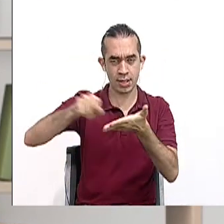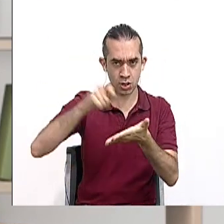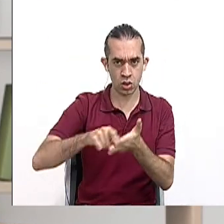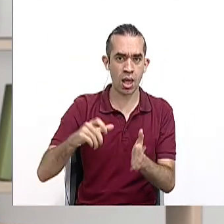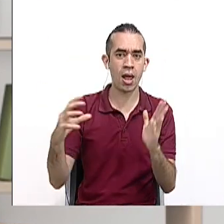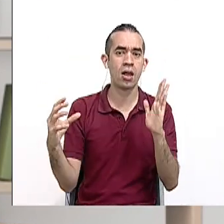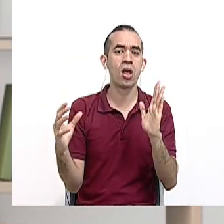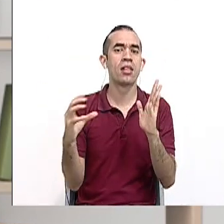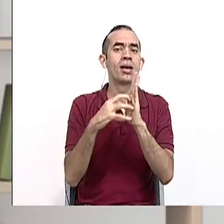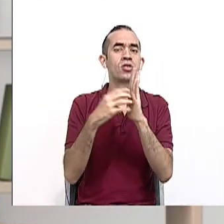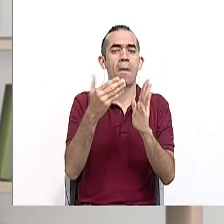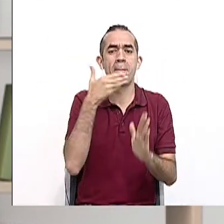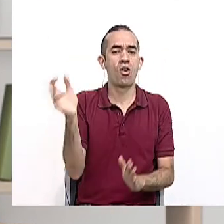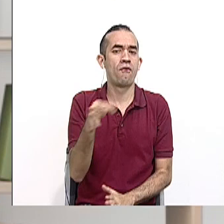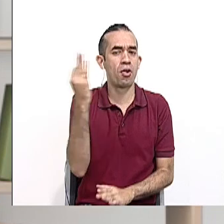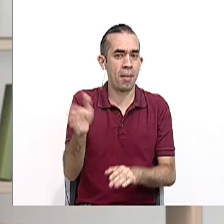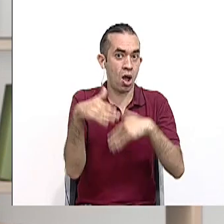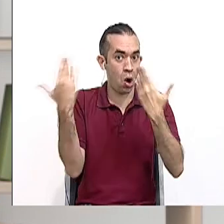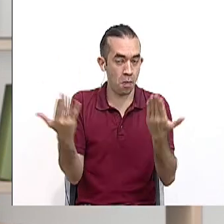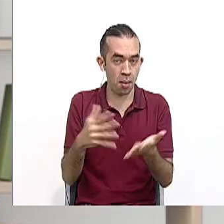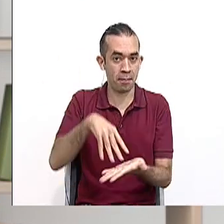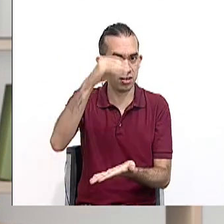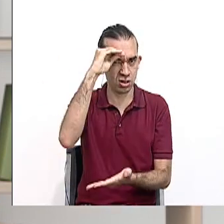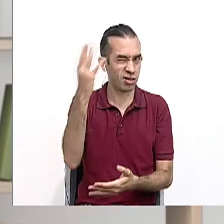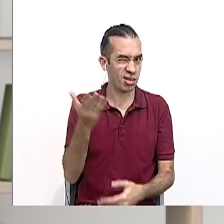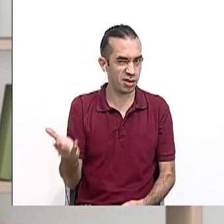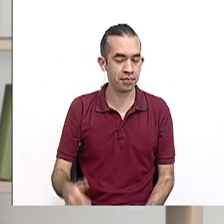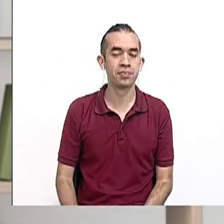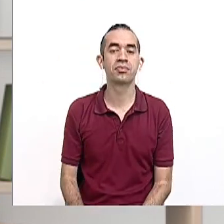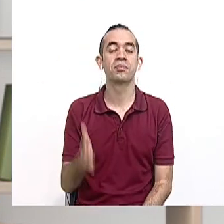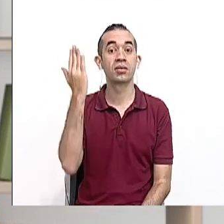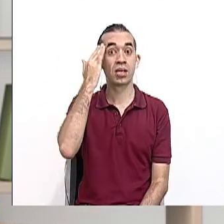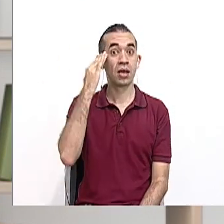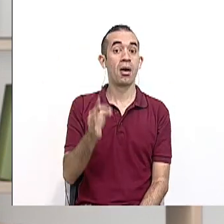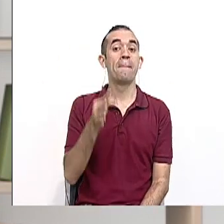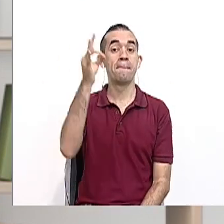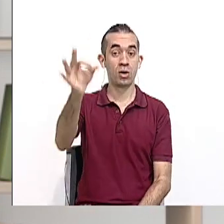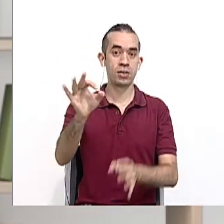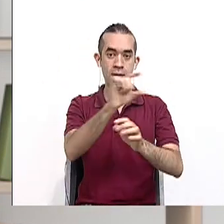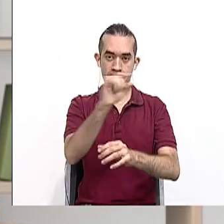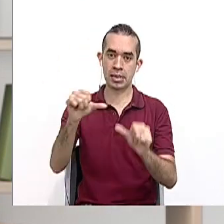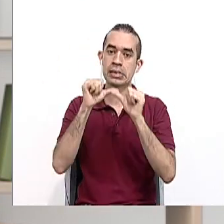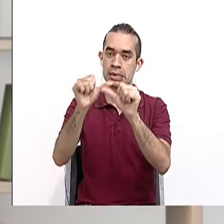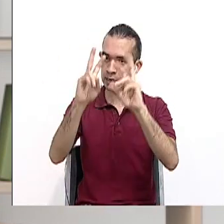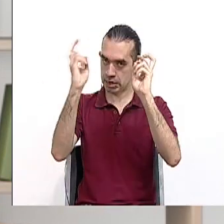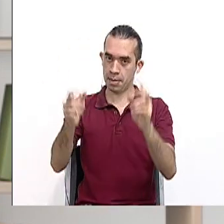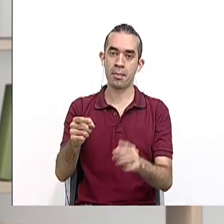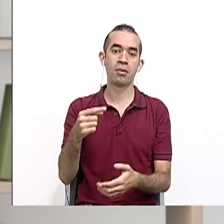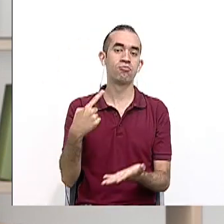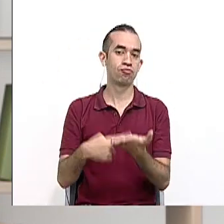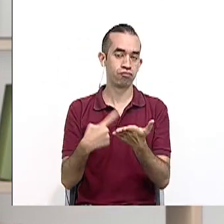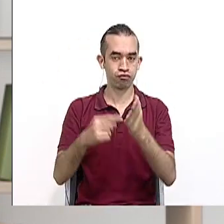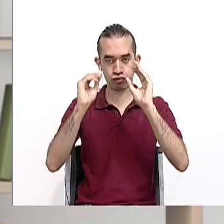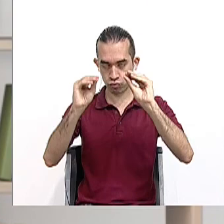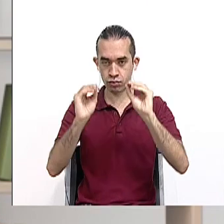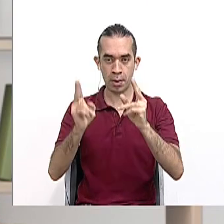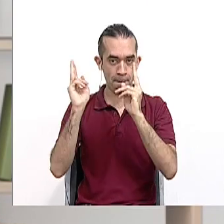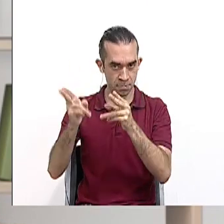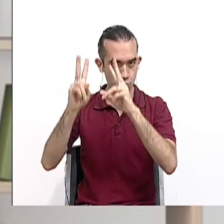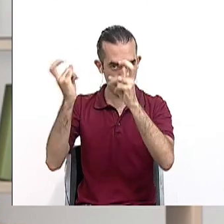de la mejor manera. Ya saben, seguiremos este tema la próxima semana a la misma hora en Aprendo en